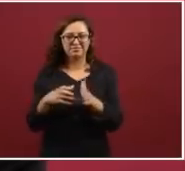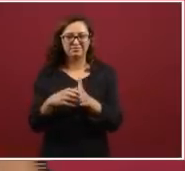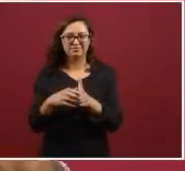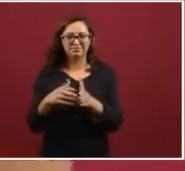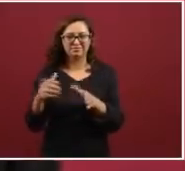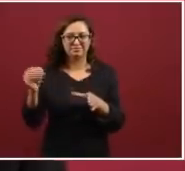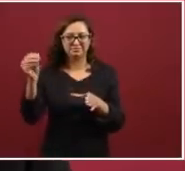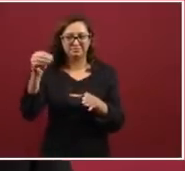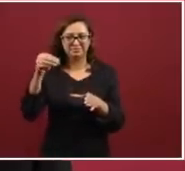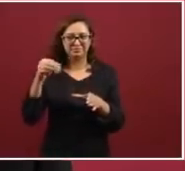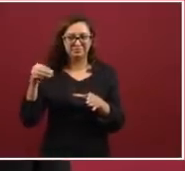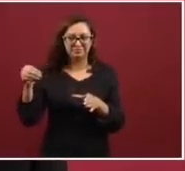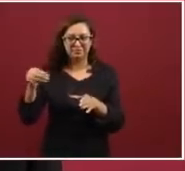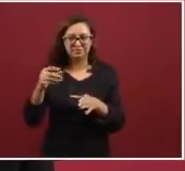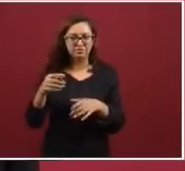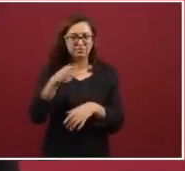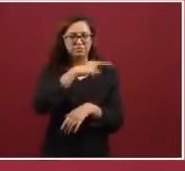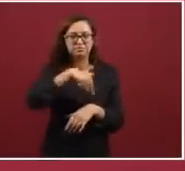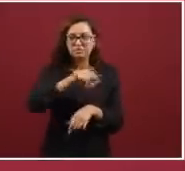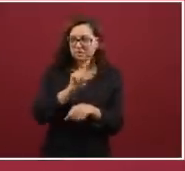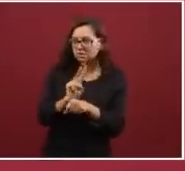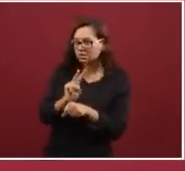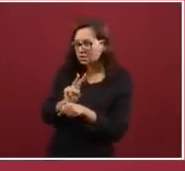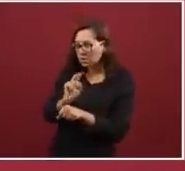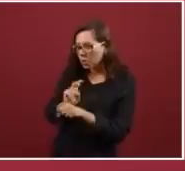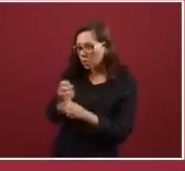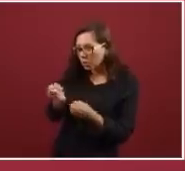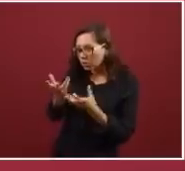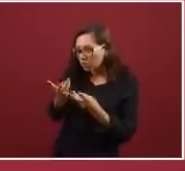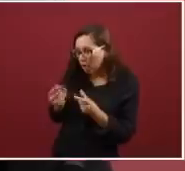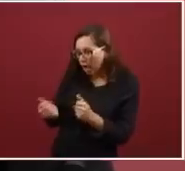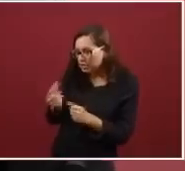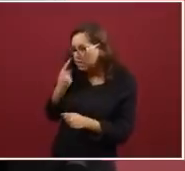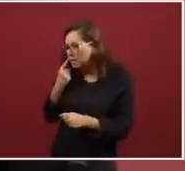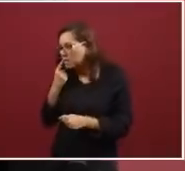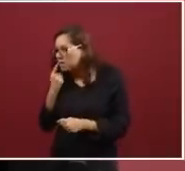y están pendientes de todo,